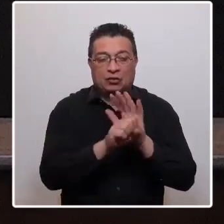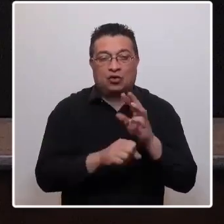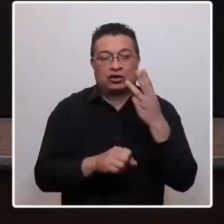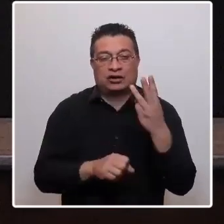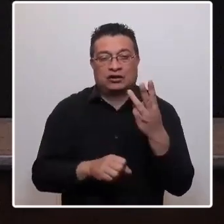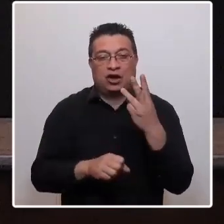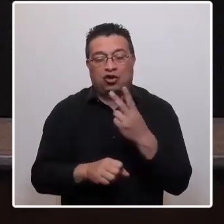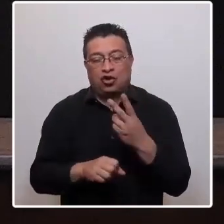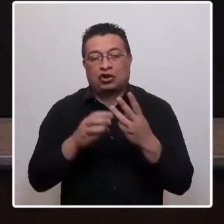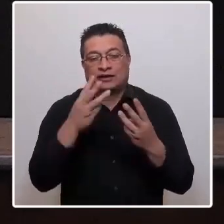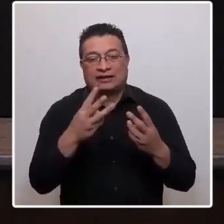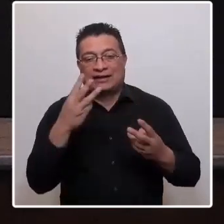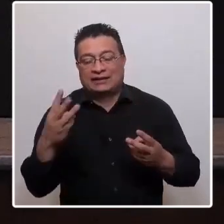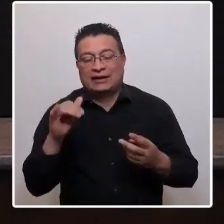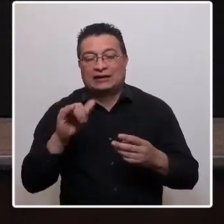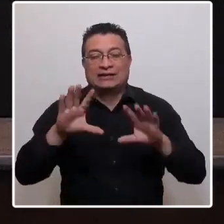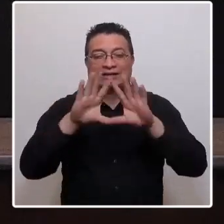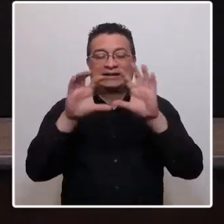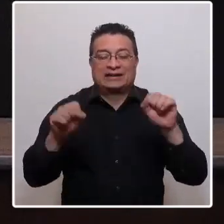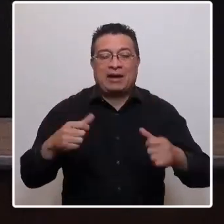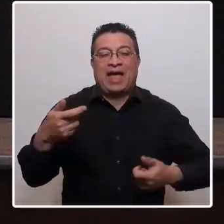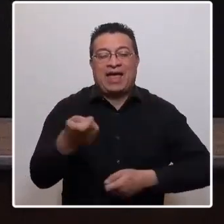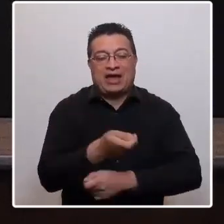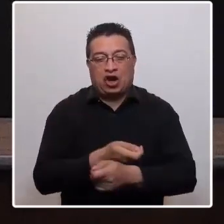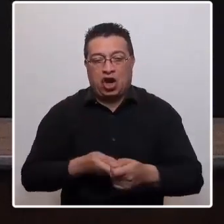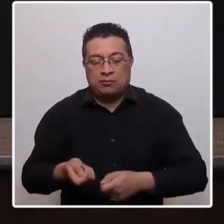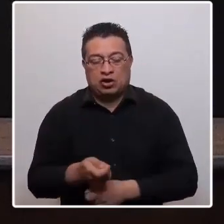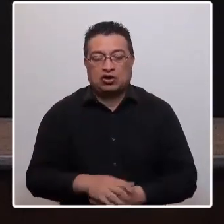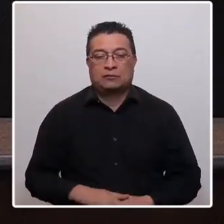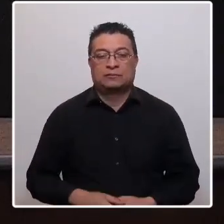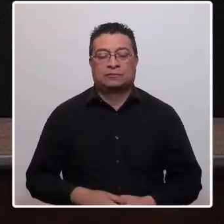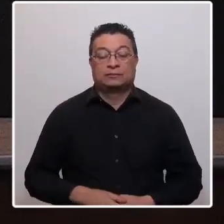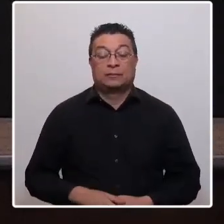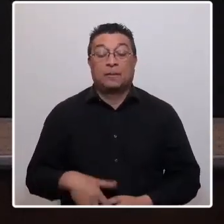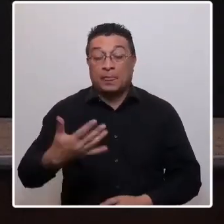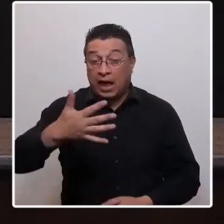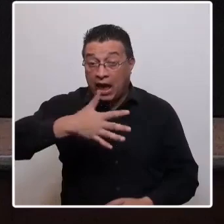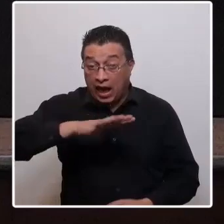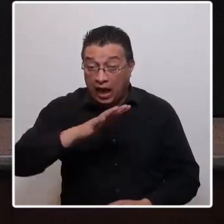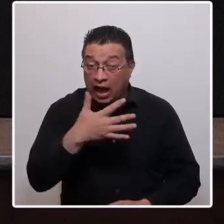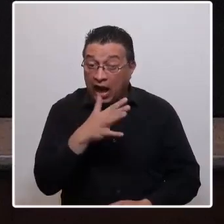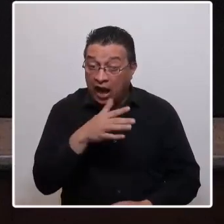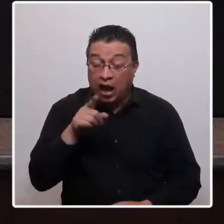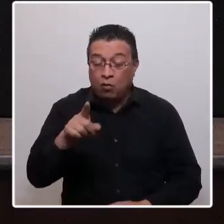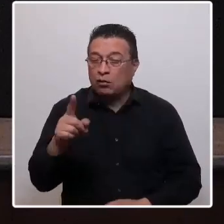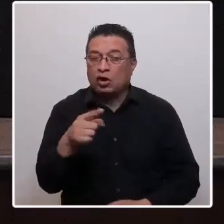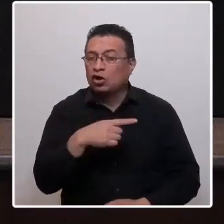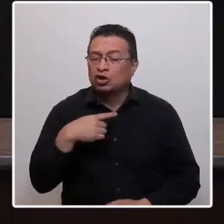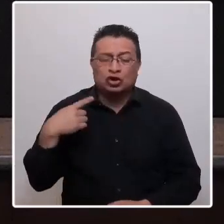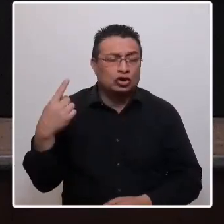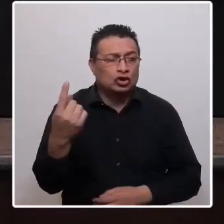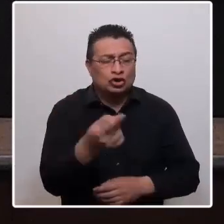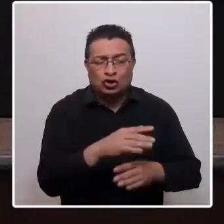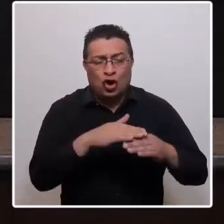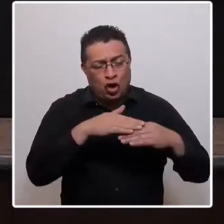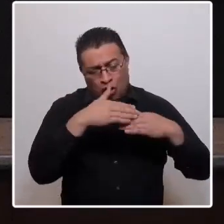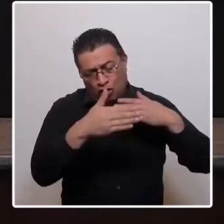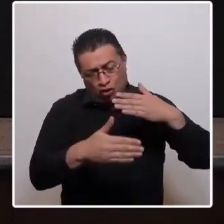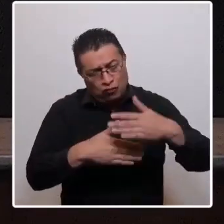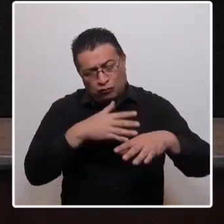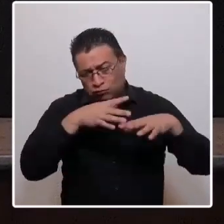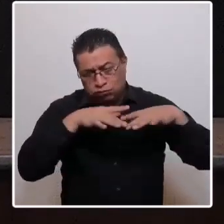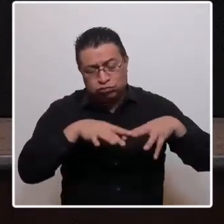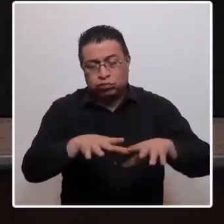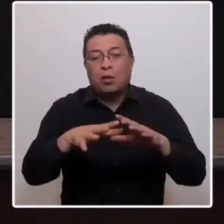33 y siguientes sobre el sistema económico. El agua en todos sus estados y fases